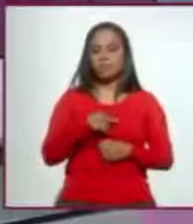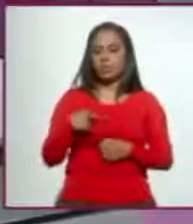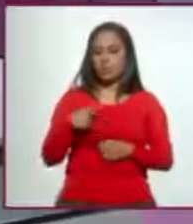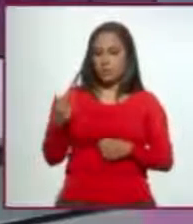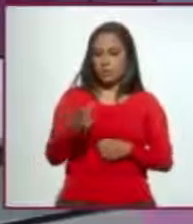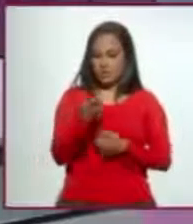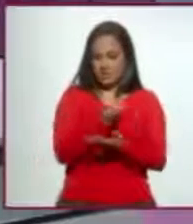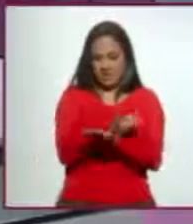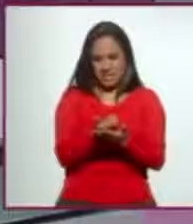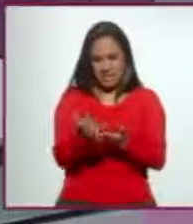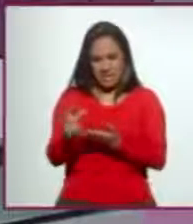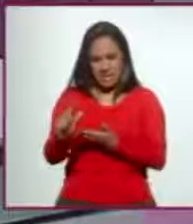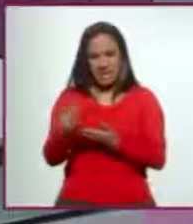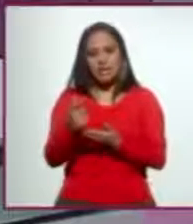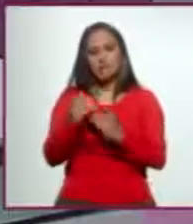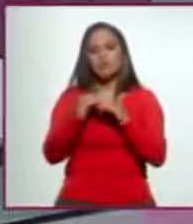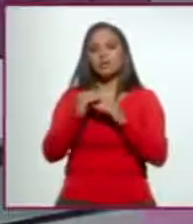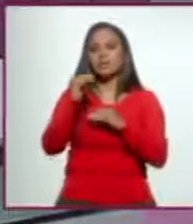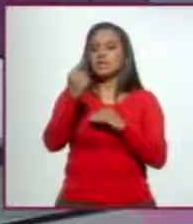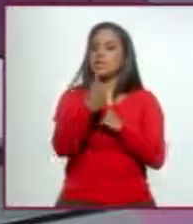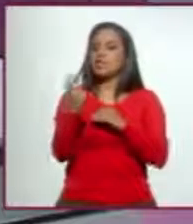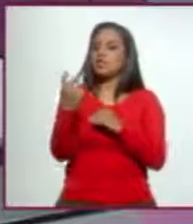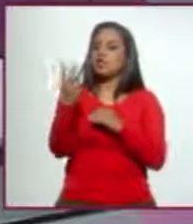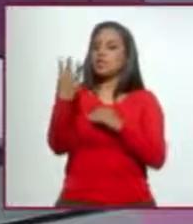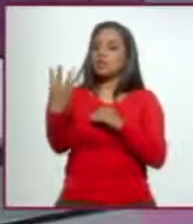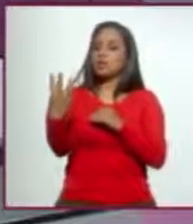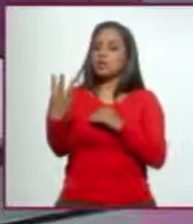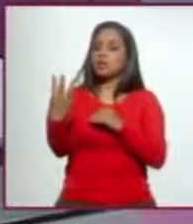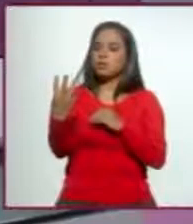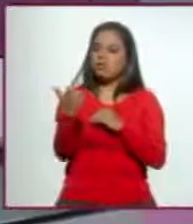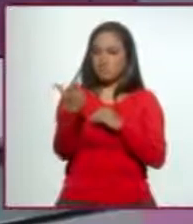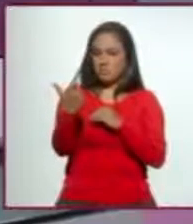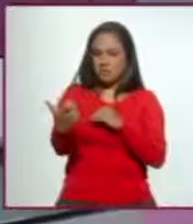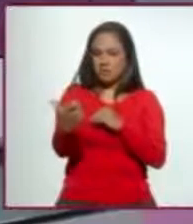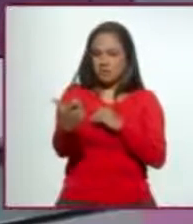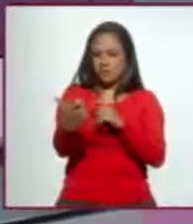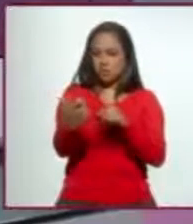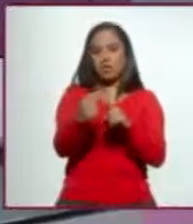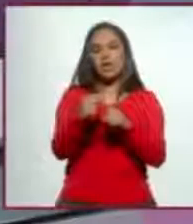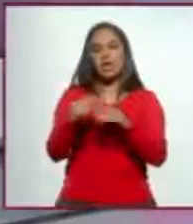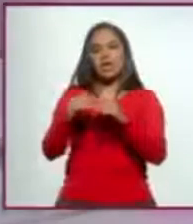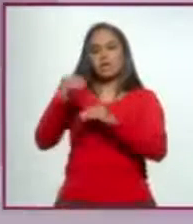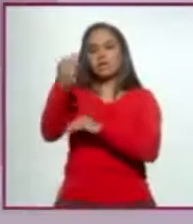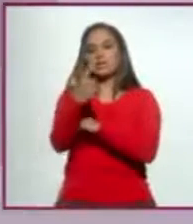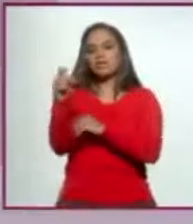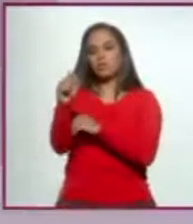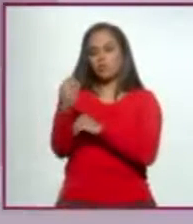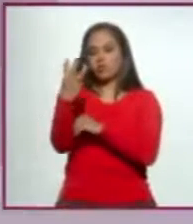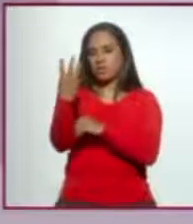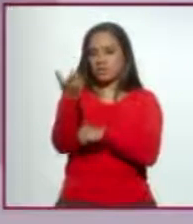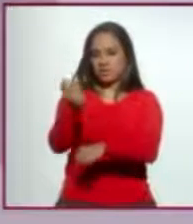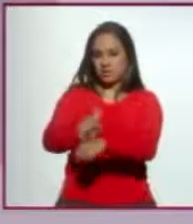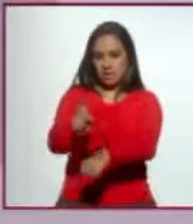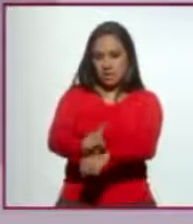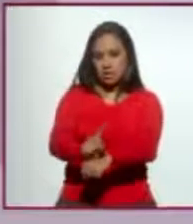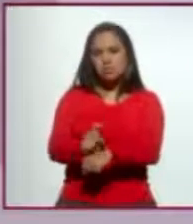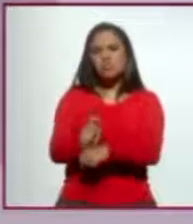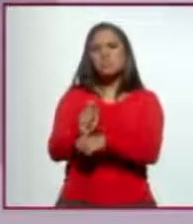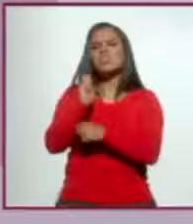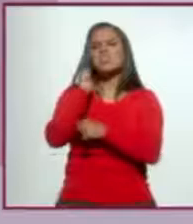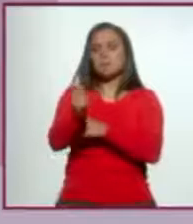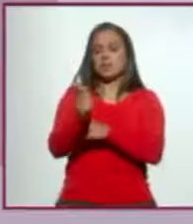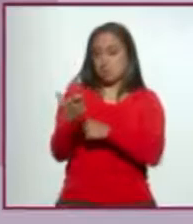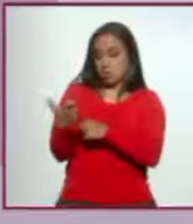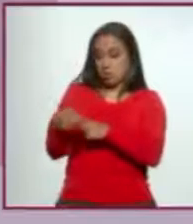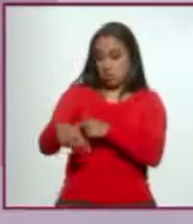preguntamos: el salario mínimo aumentó 103 pesos a 123 diarios. ¿Este aumento significa que la economía